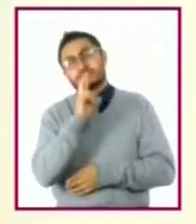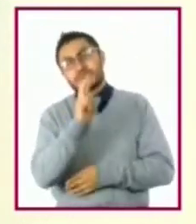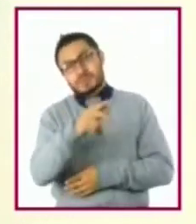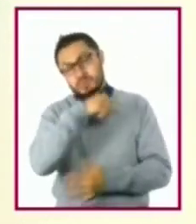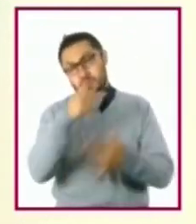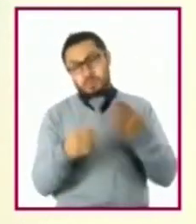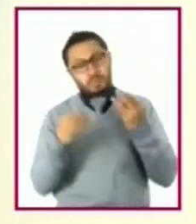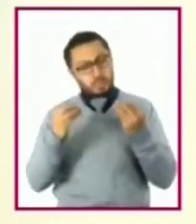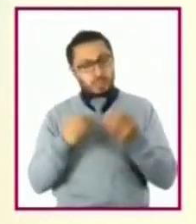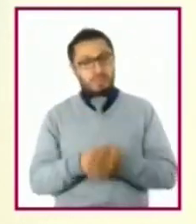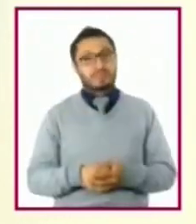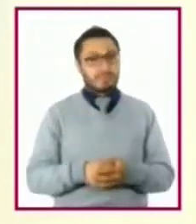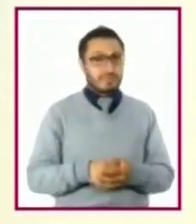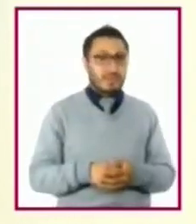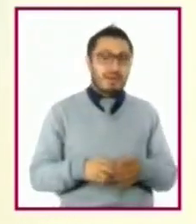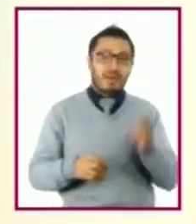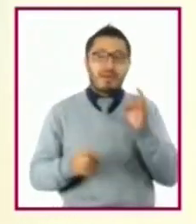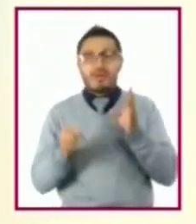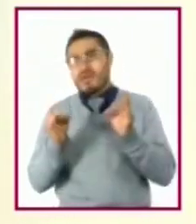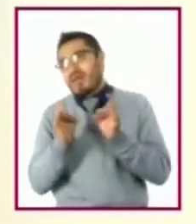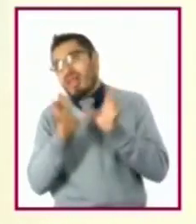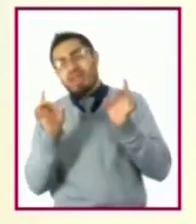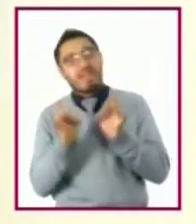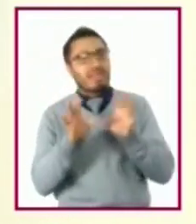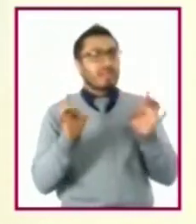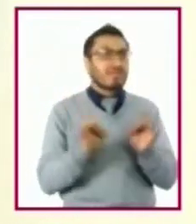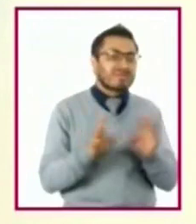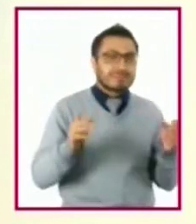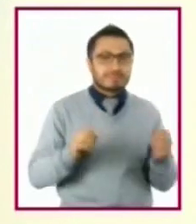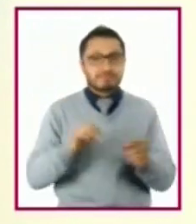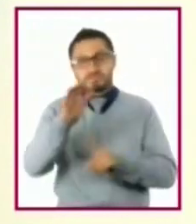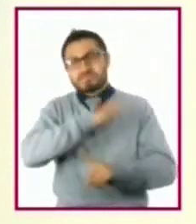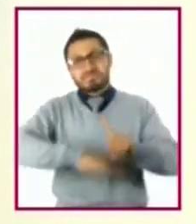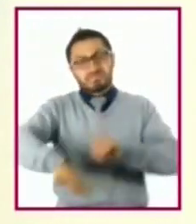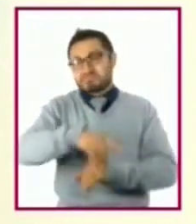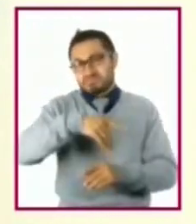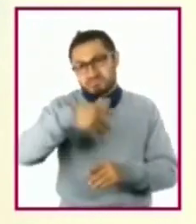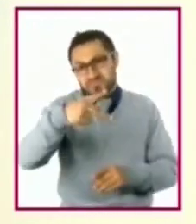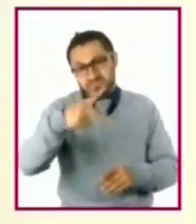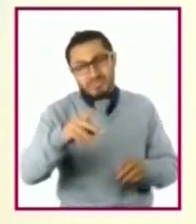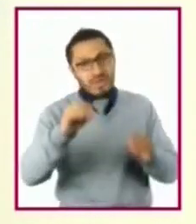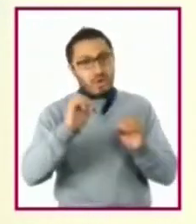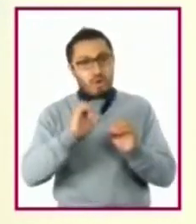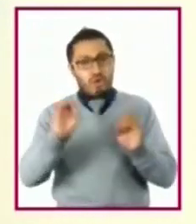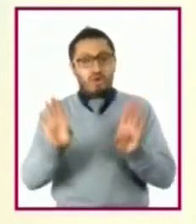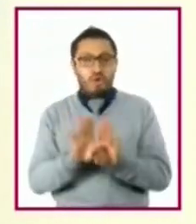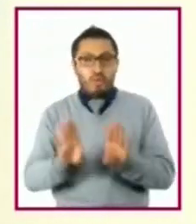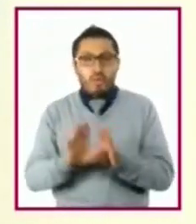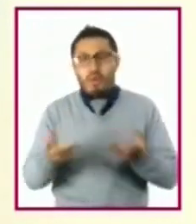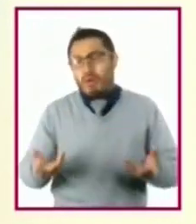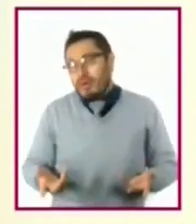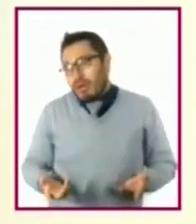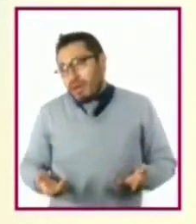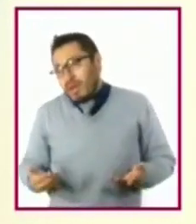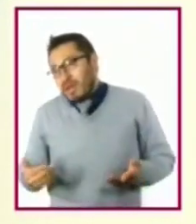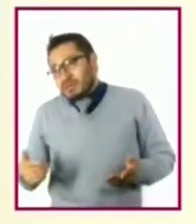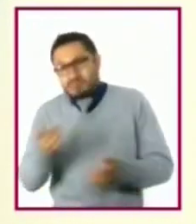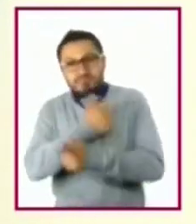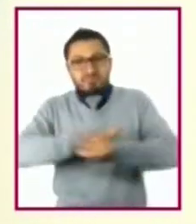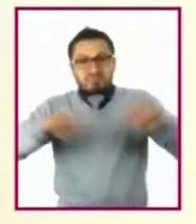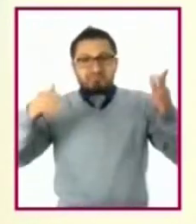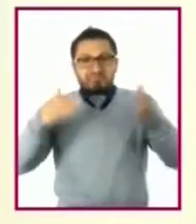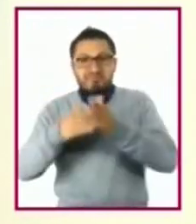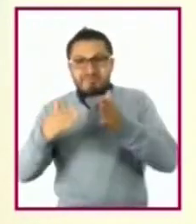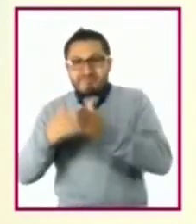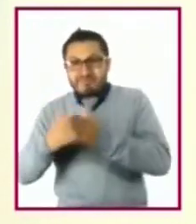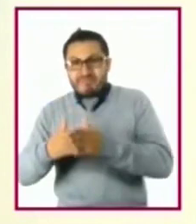que ver con situaciones de tu entorno que de algún modo limitan el ejercicio de tu libertad, pero no se asemejan a la